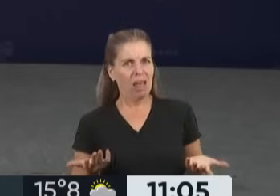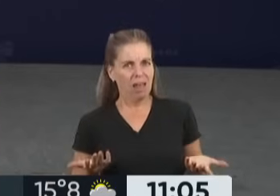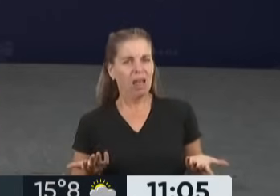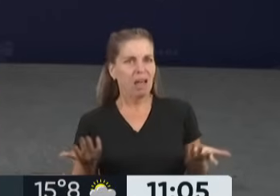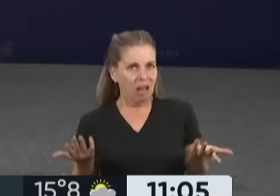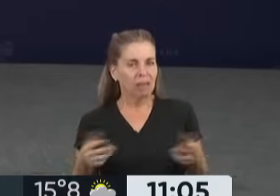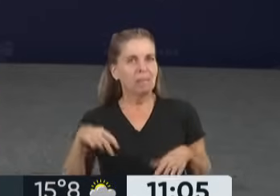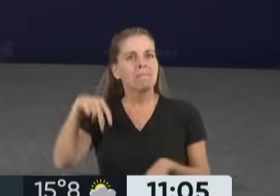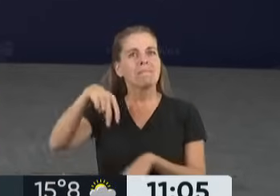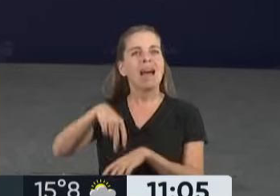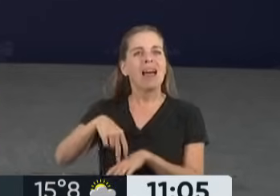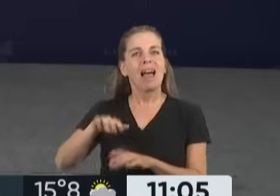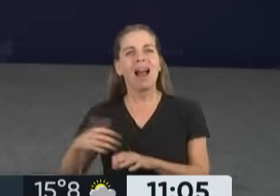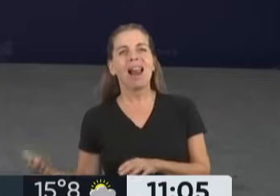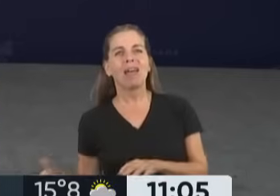parlantes.